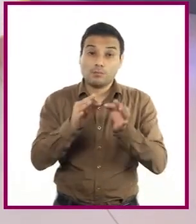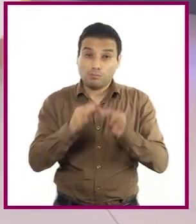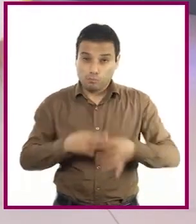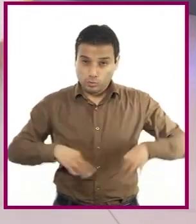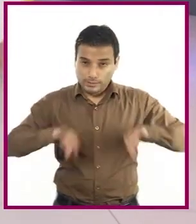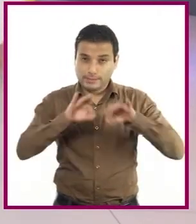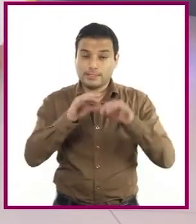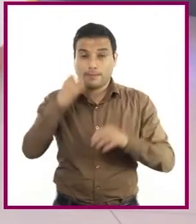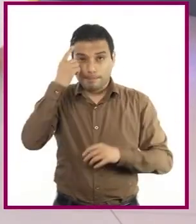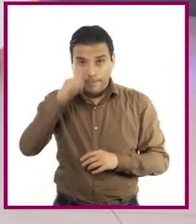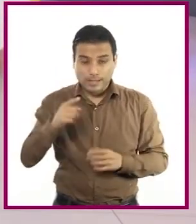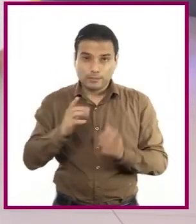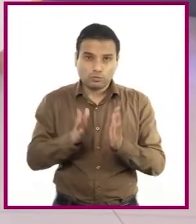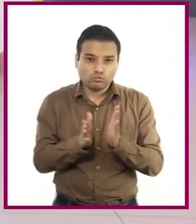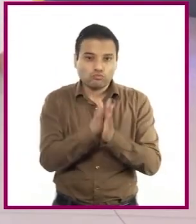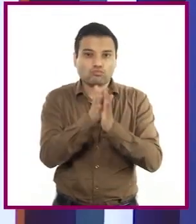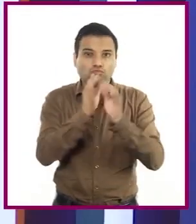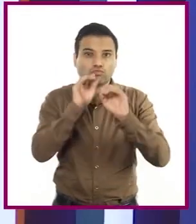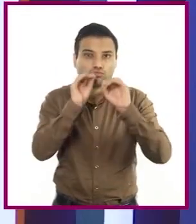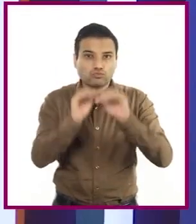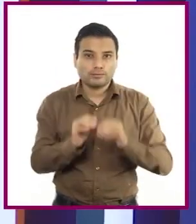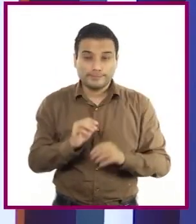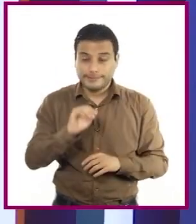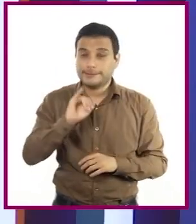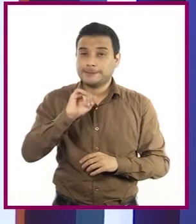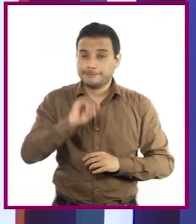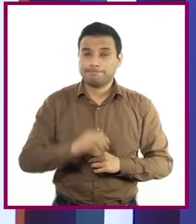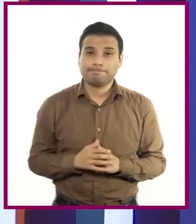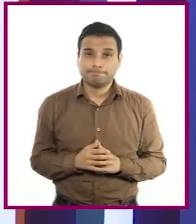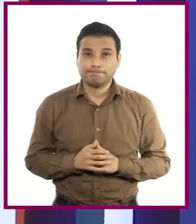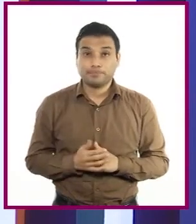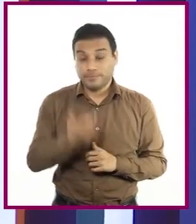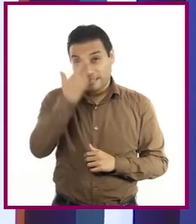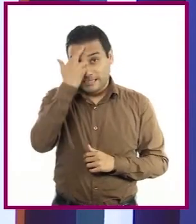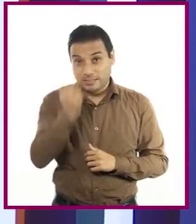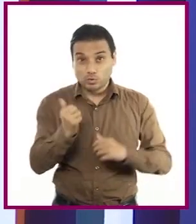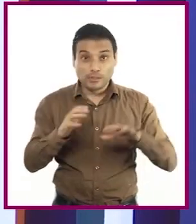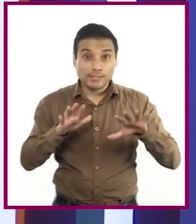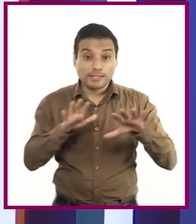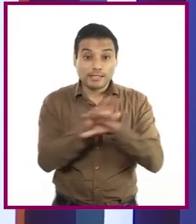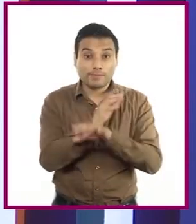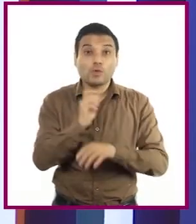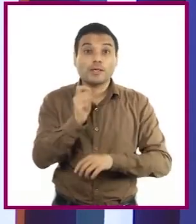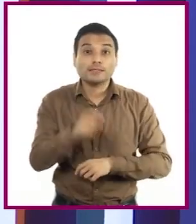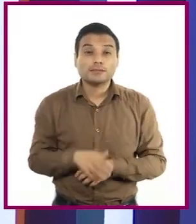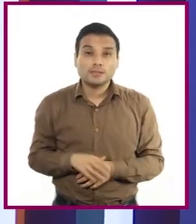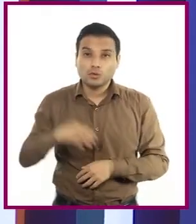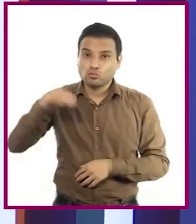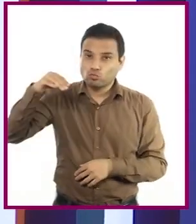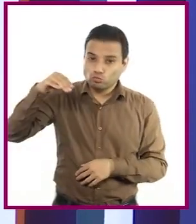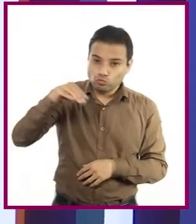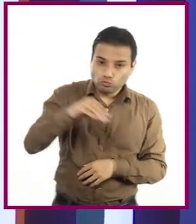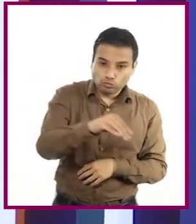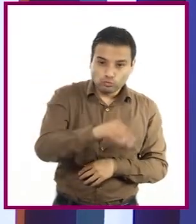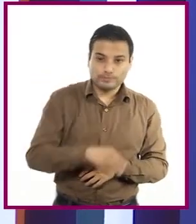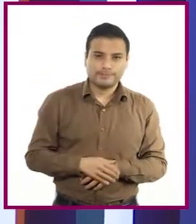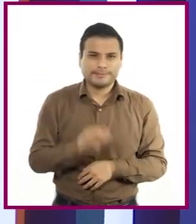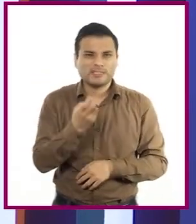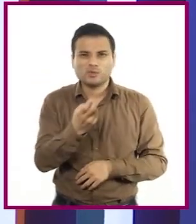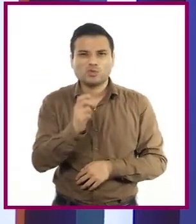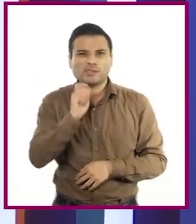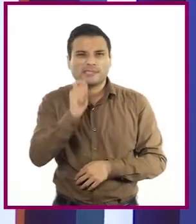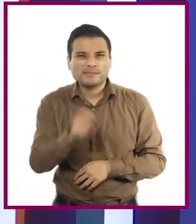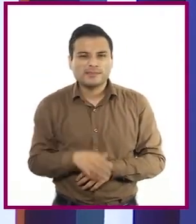para la construcción. Así es, Leslie. La razón de cambio es la pendiente de la recta y esta nos indica